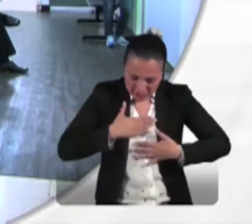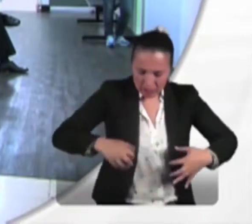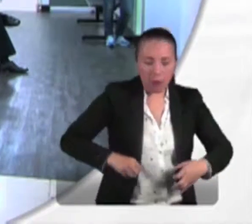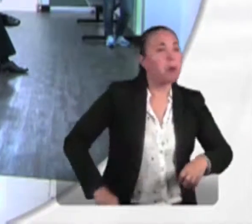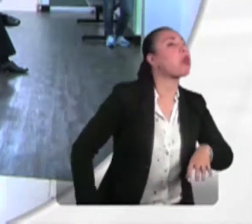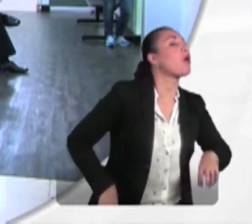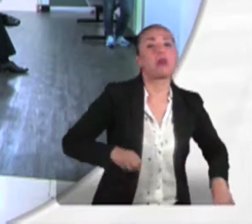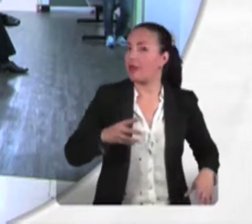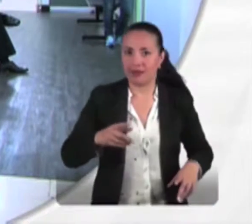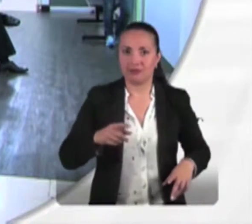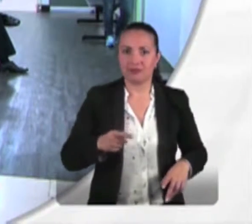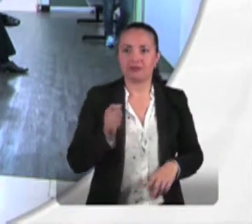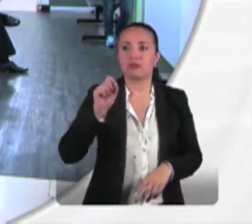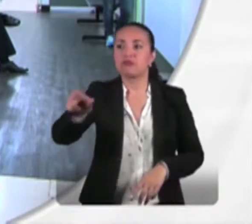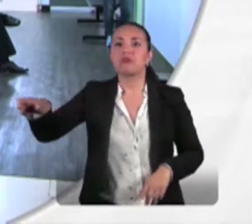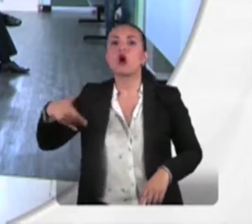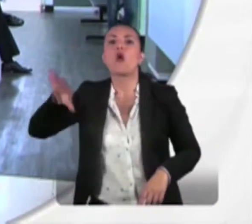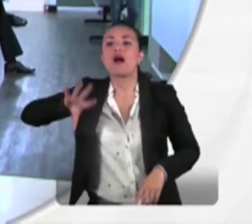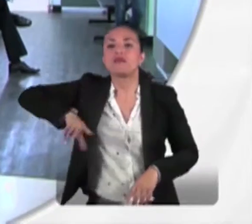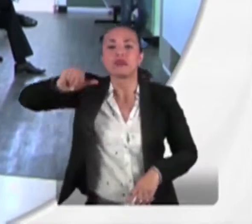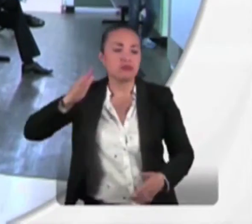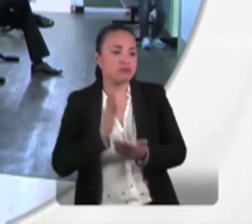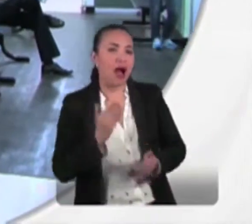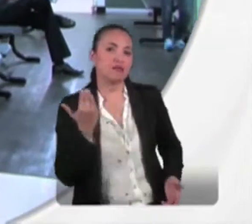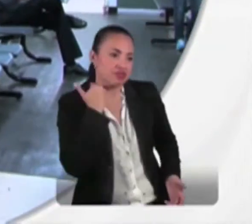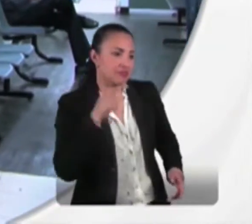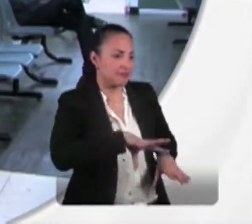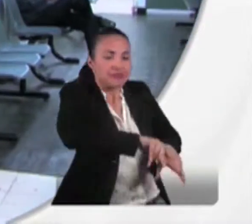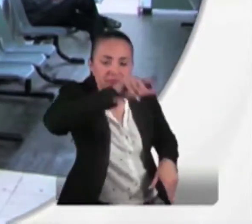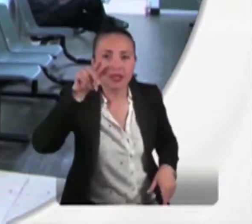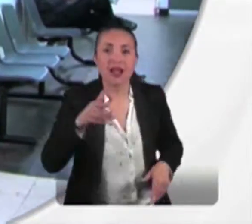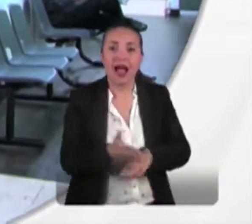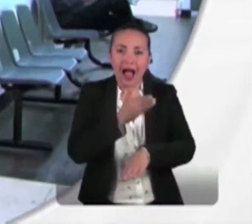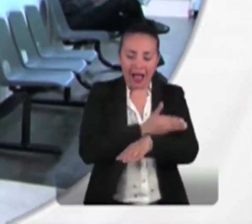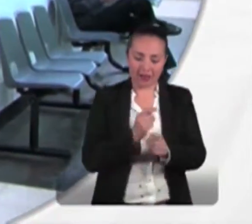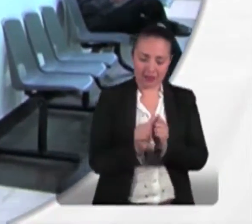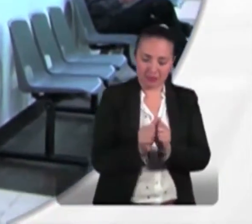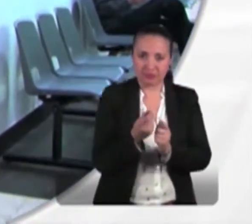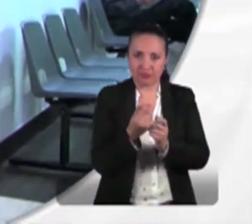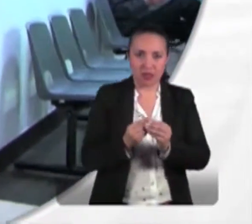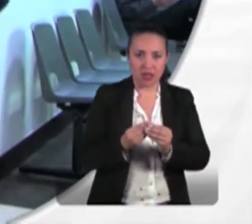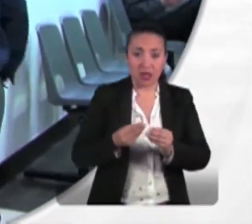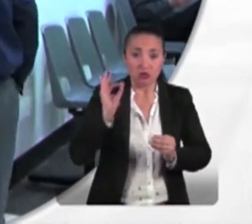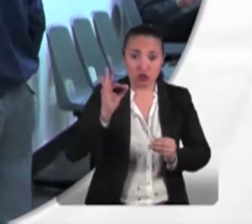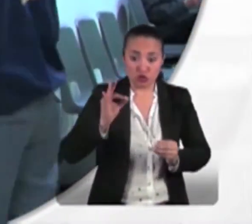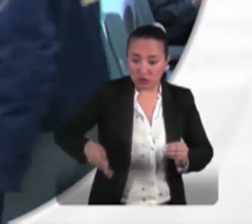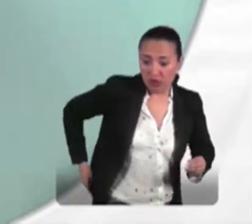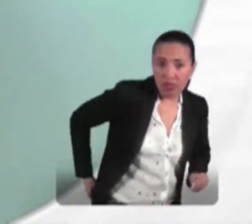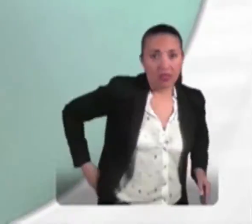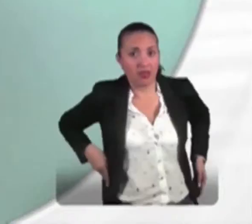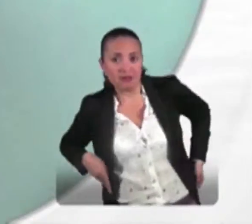pertenencias. Cualquier descuido puede ser aprovechado por los ladrones. Separa tu dinero y nunca lo guardes en los